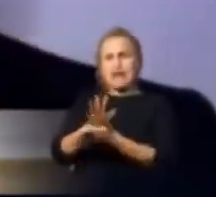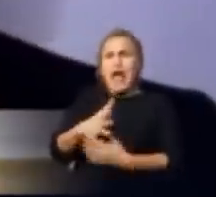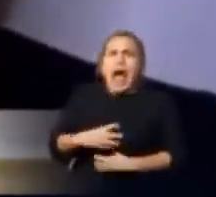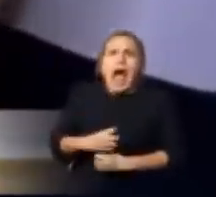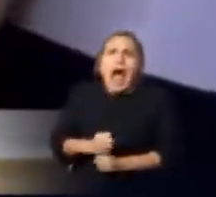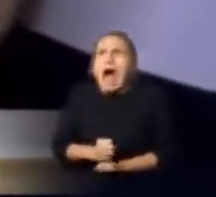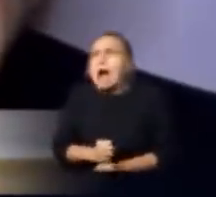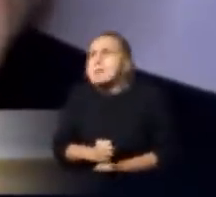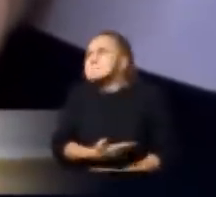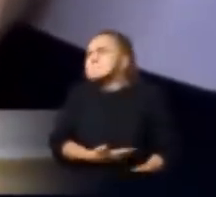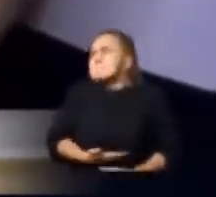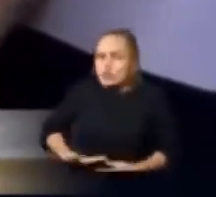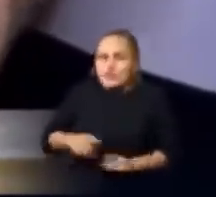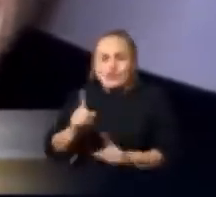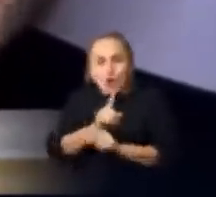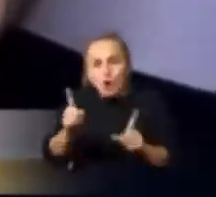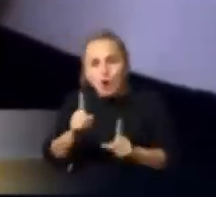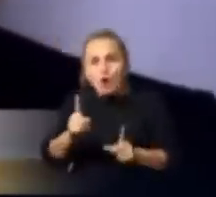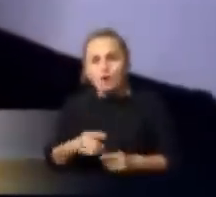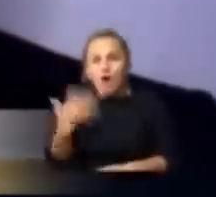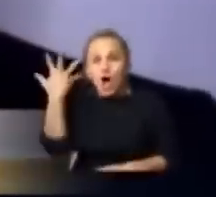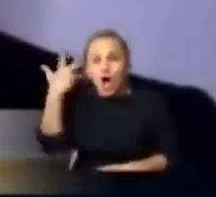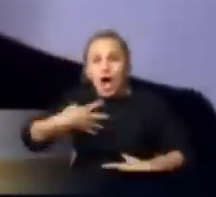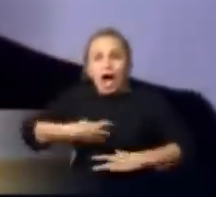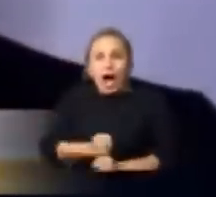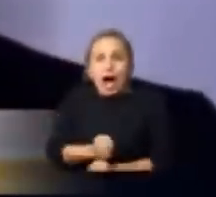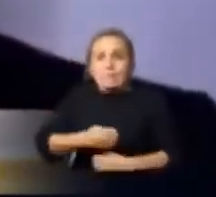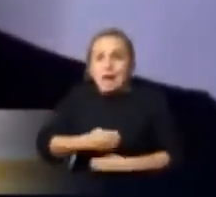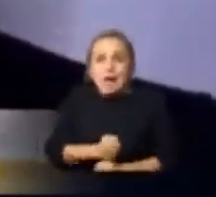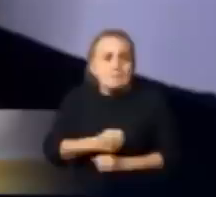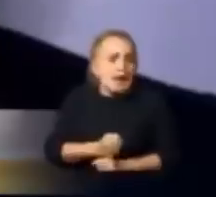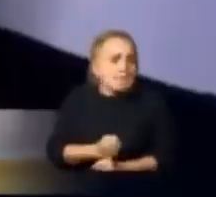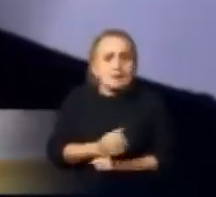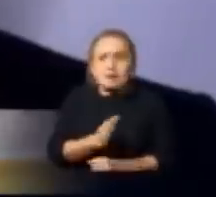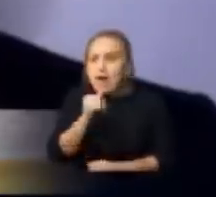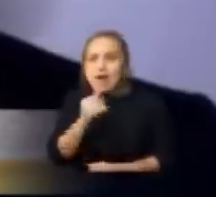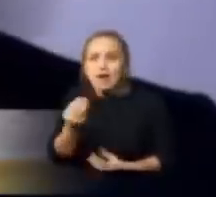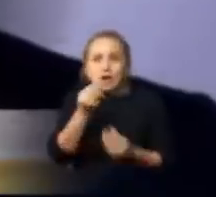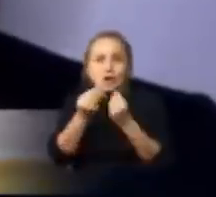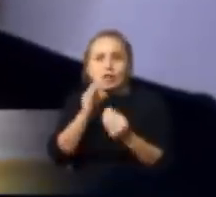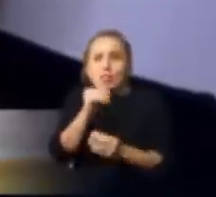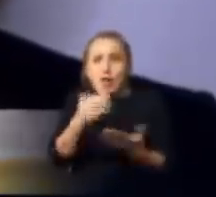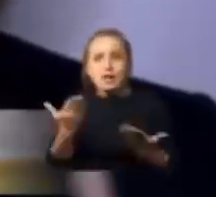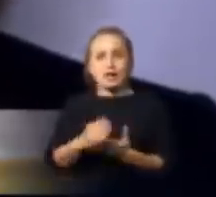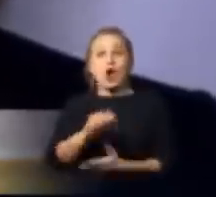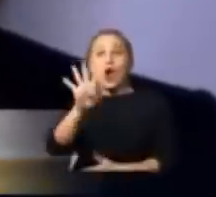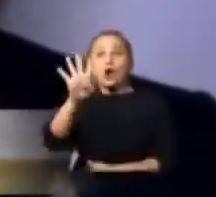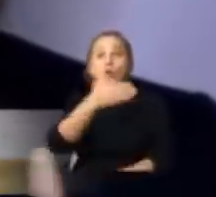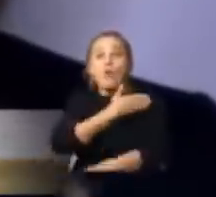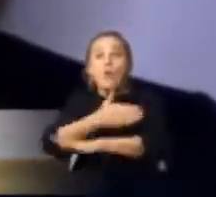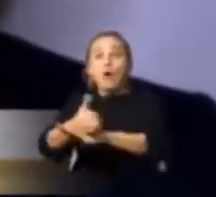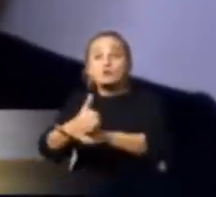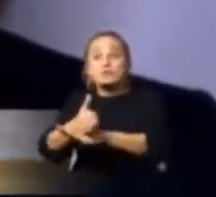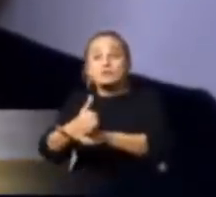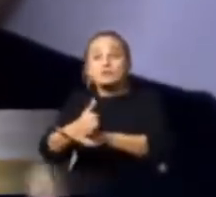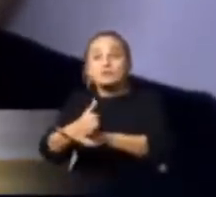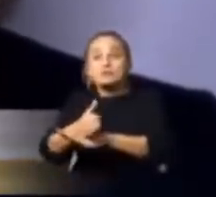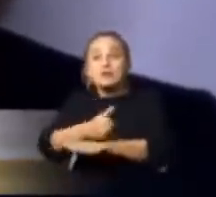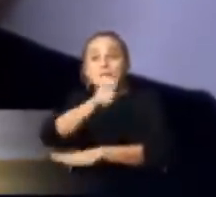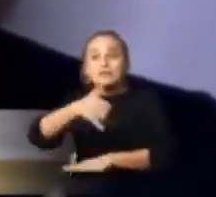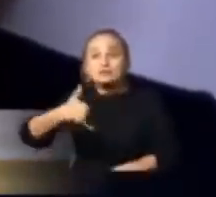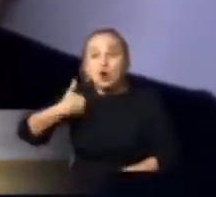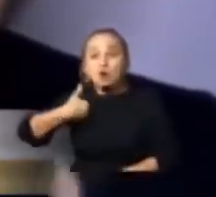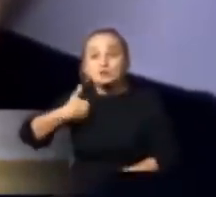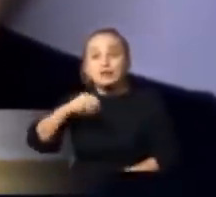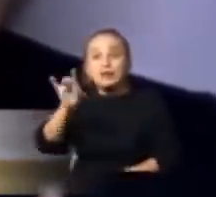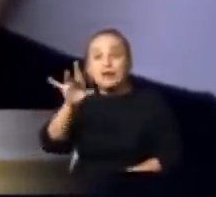muriendo de hambre. No, estos sí se están muriendo de hambre, literalmente. 4 millones de jóvenes y